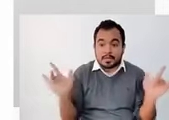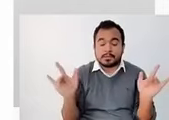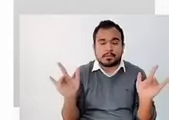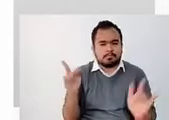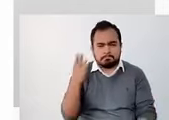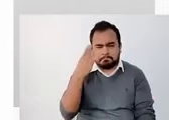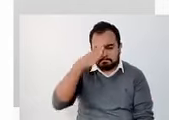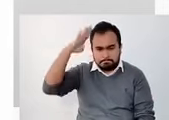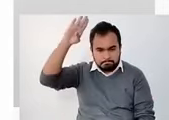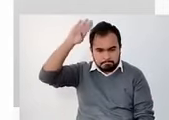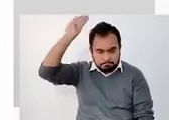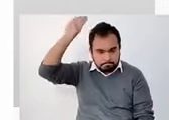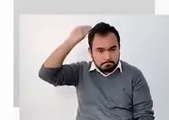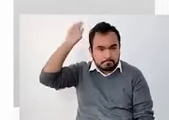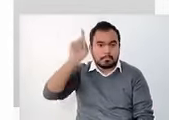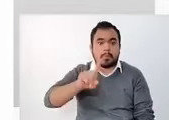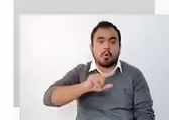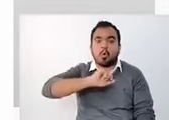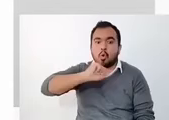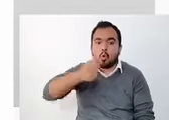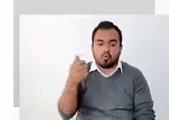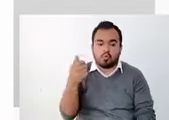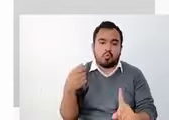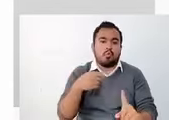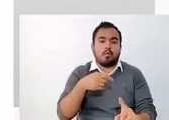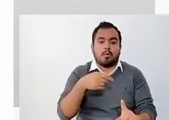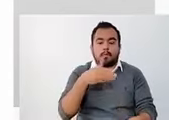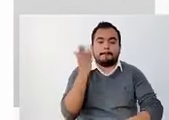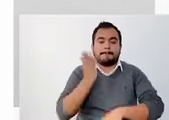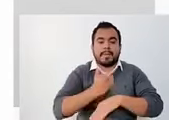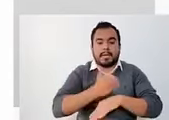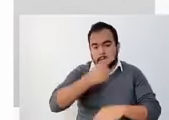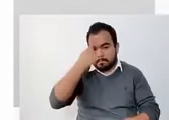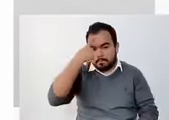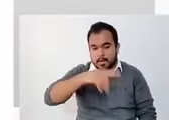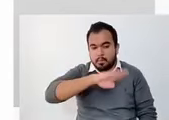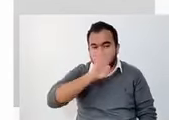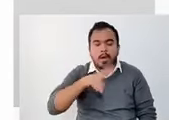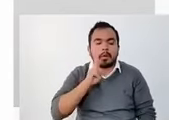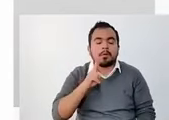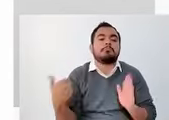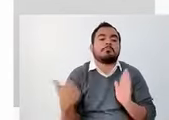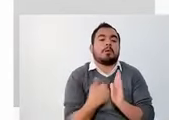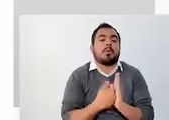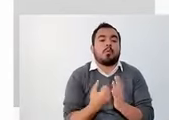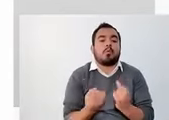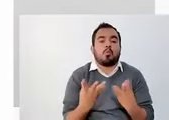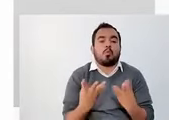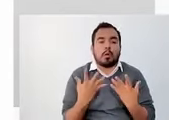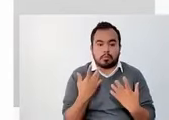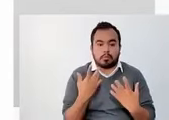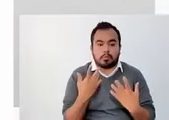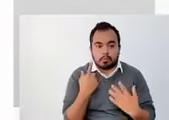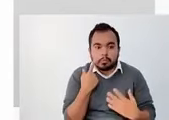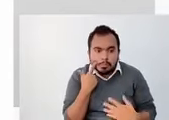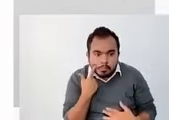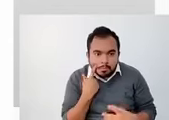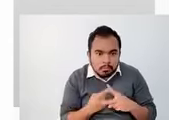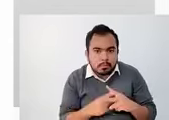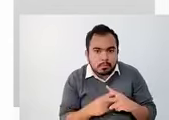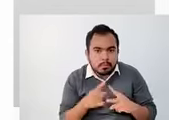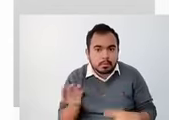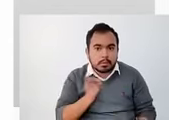la pena de muerte, a ver cuánta gente le da al like. ¿Qué contar, qué medir? Yo diría que si de verdad